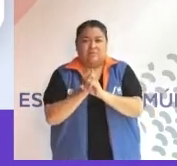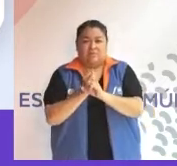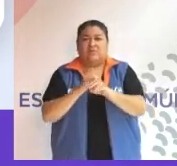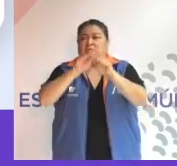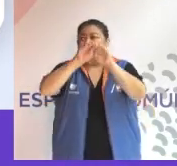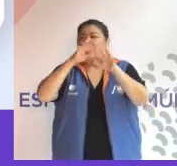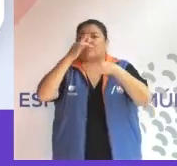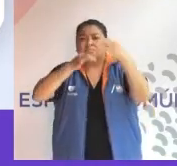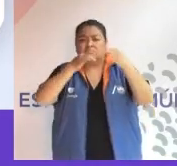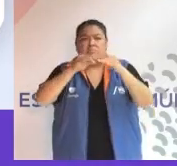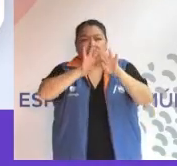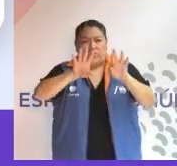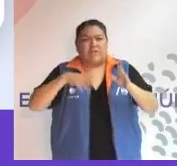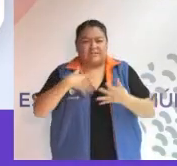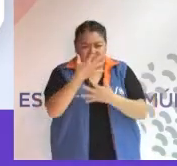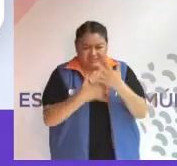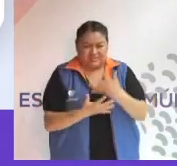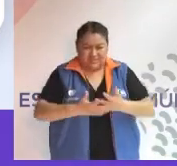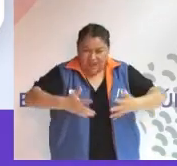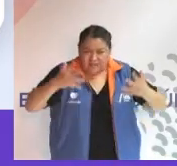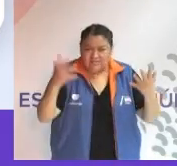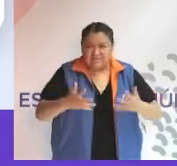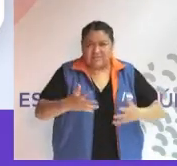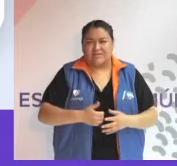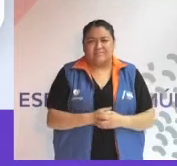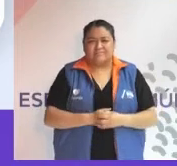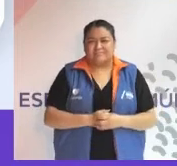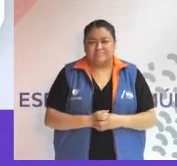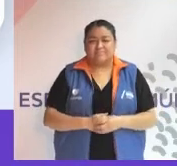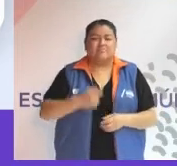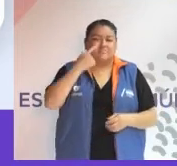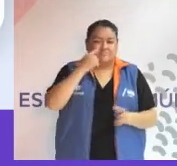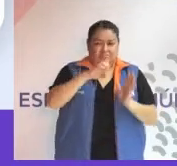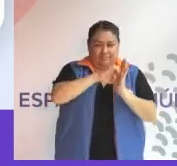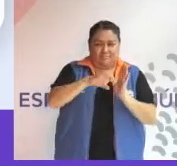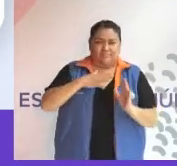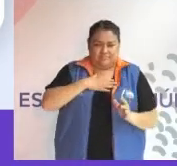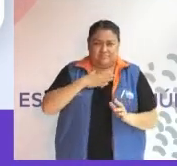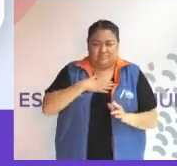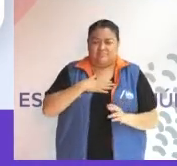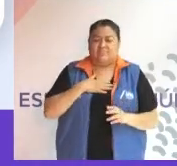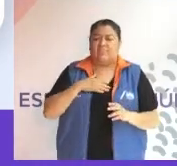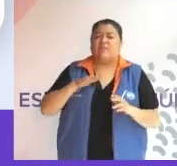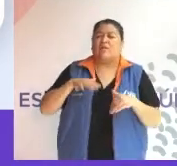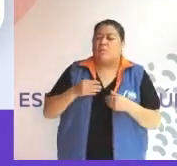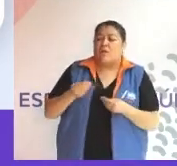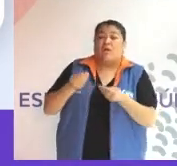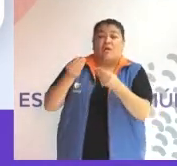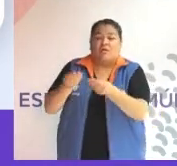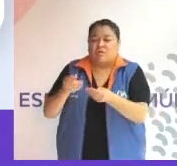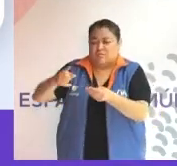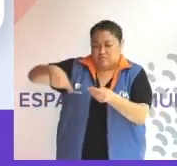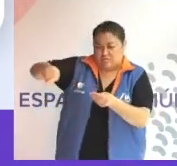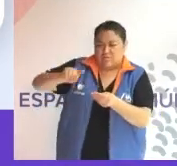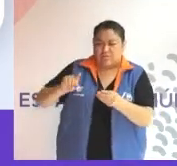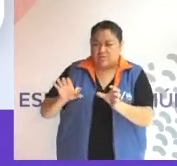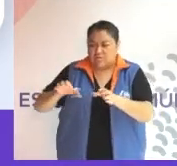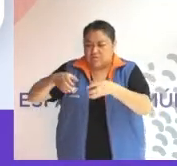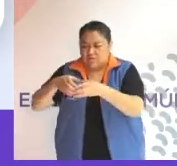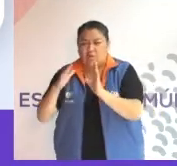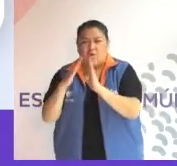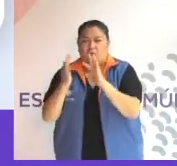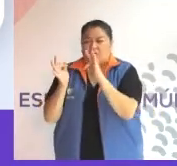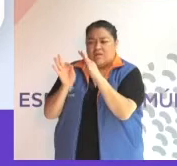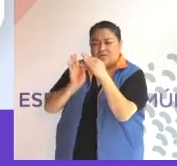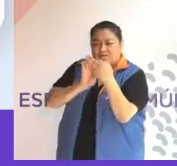real. Es decir, a ver, estos son te voy a dar los papeles y las herramientas para que tú hagas un grupo en tu